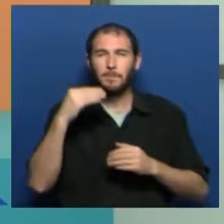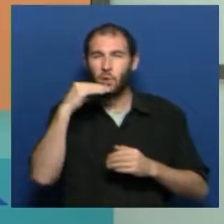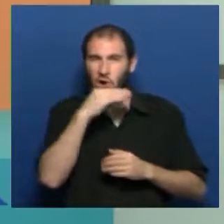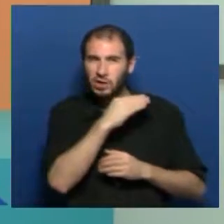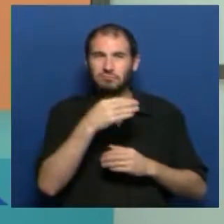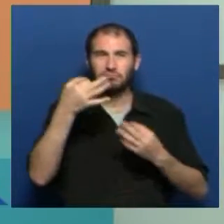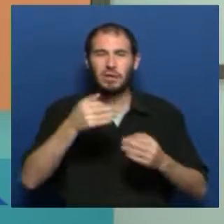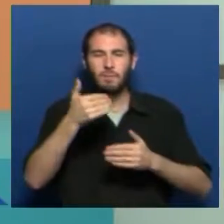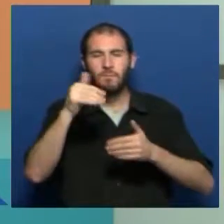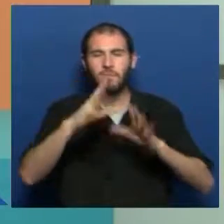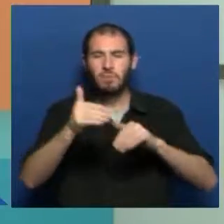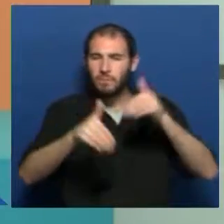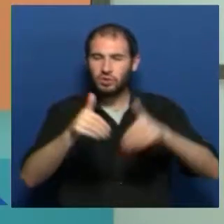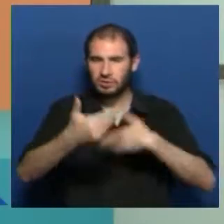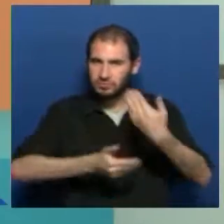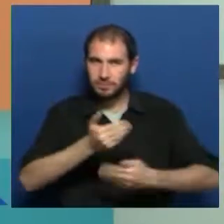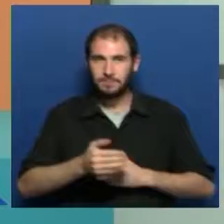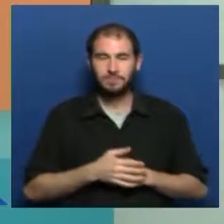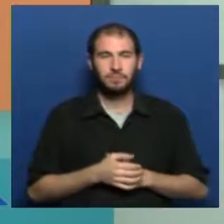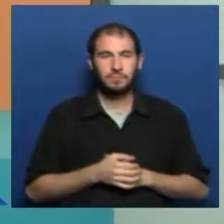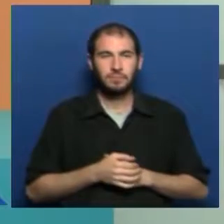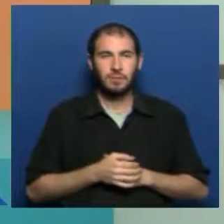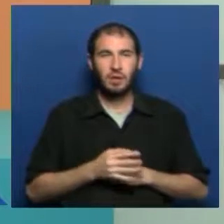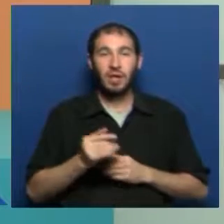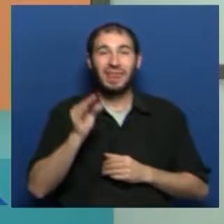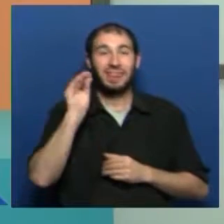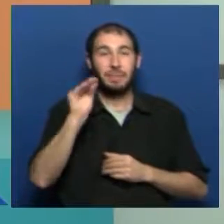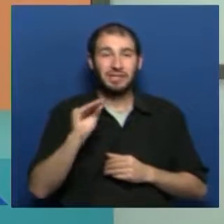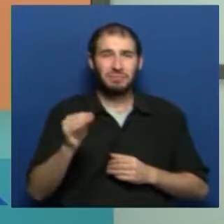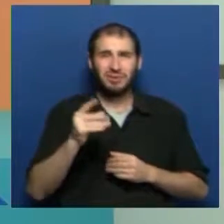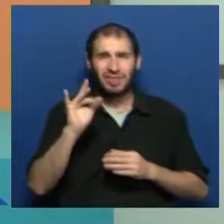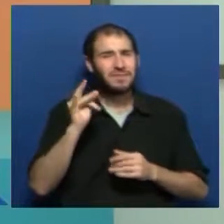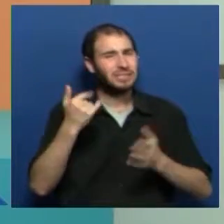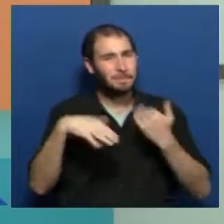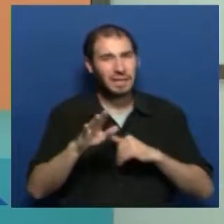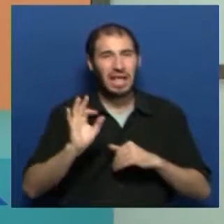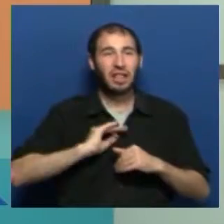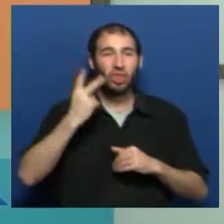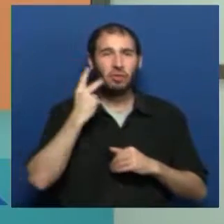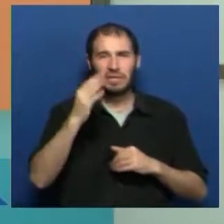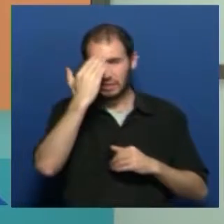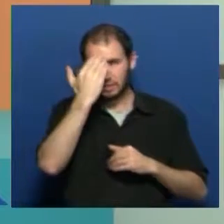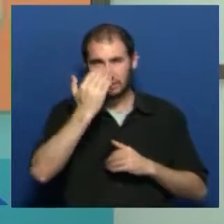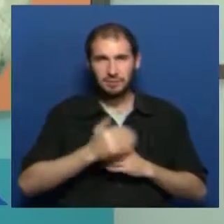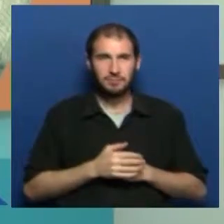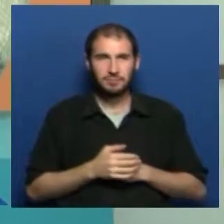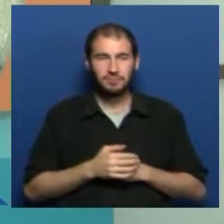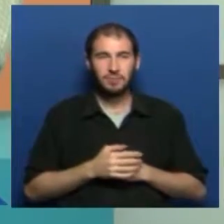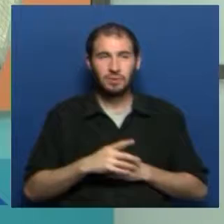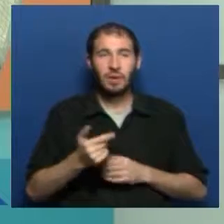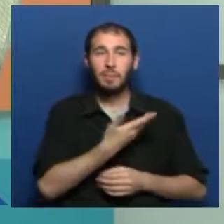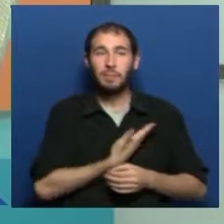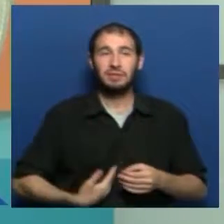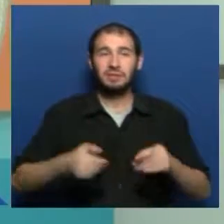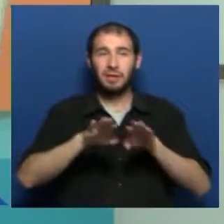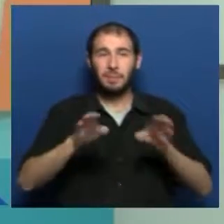prolijidad en el proceso electoral. Nosotros, en los departamentos más complejos en el año 2015, tuvimos presidentes de